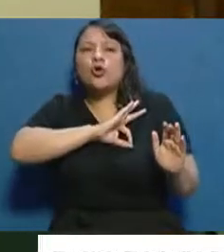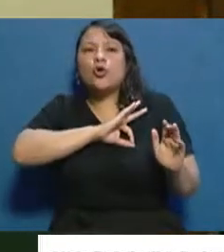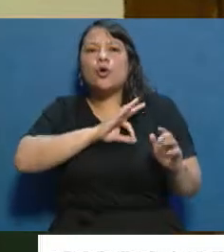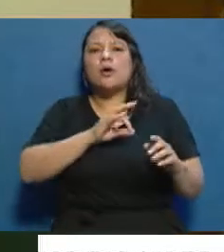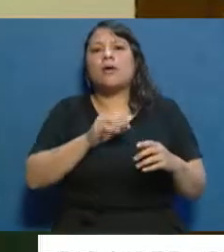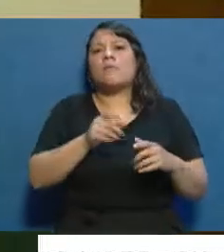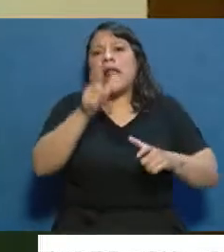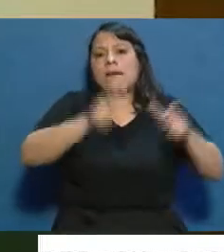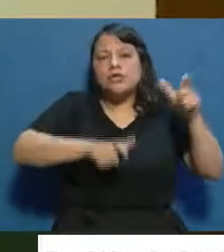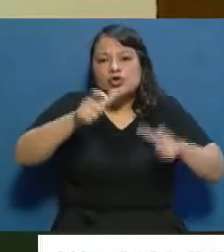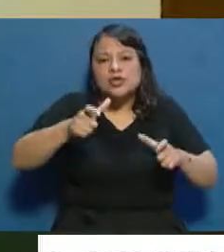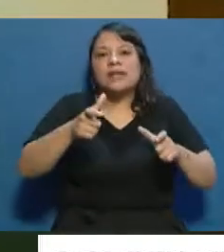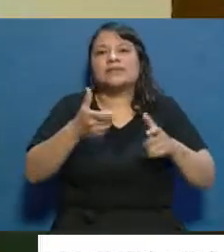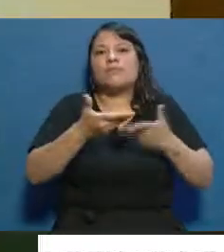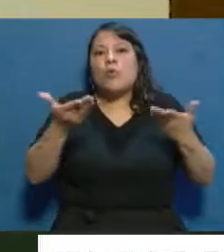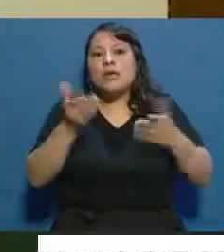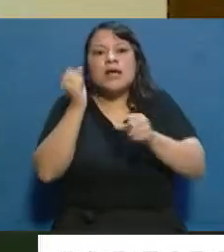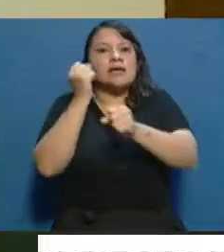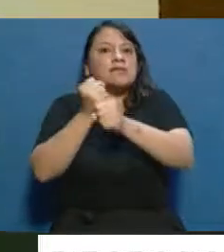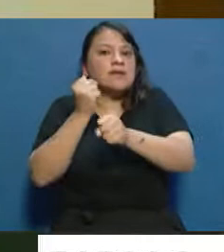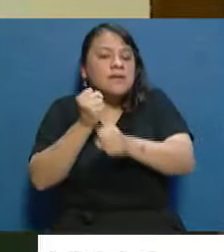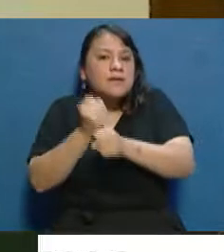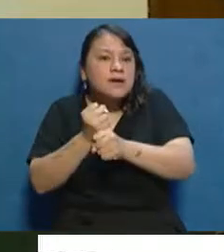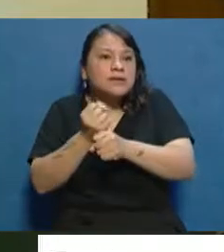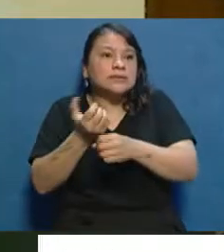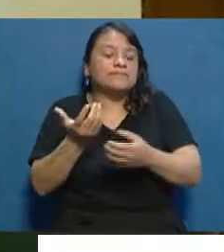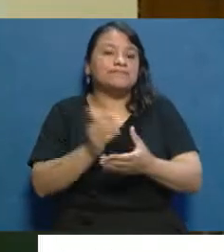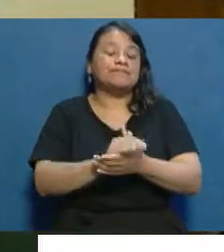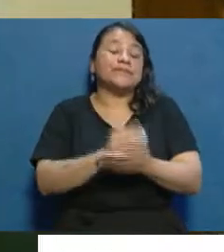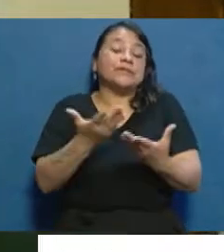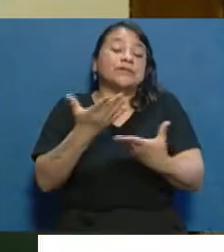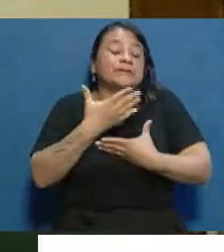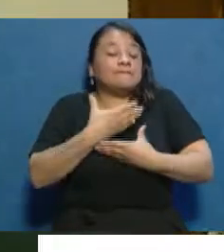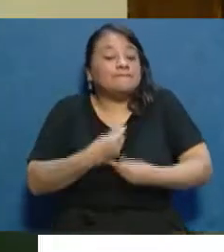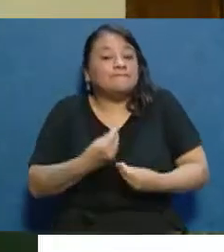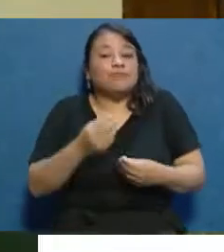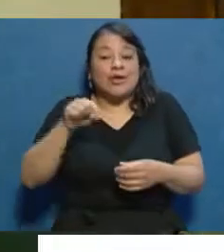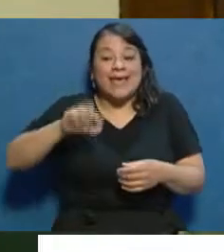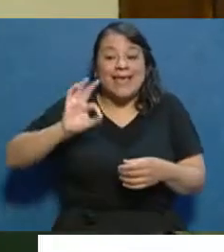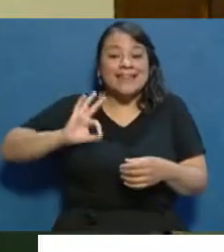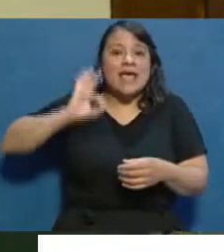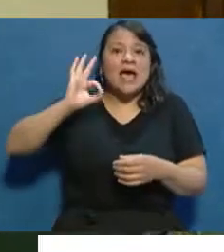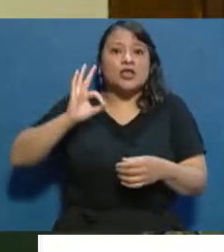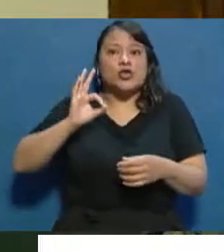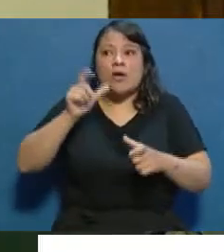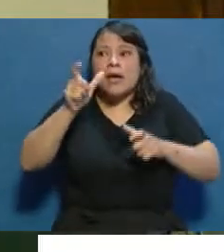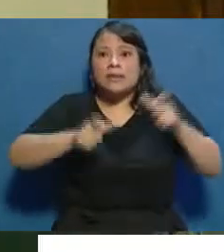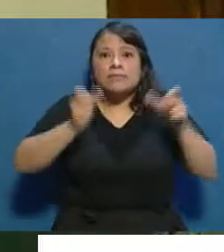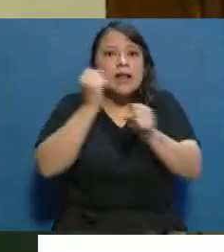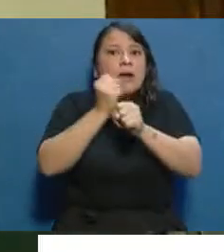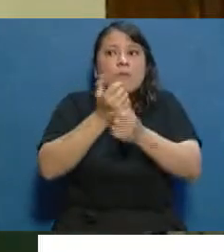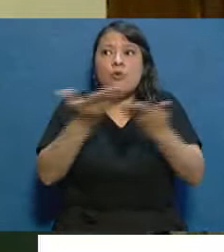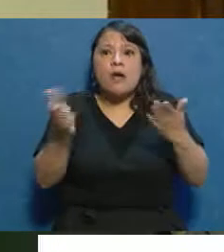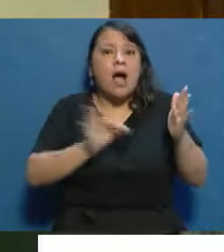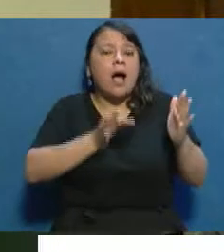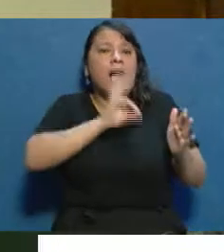personal del gobierno y obviamente esto es aflige, dado que este año no han tenido ningún tipo de aumento, no se considera